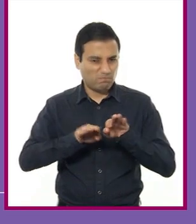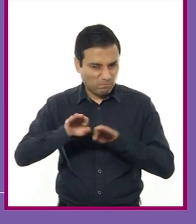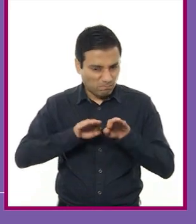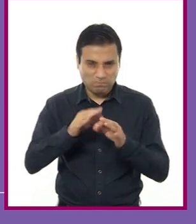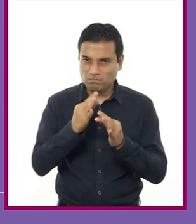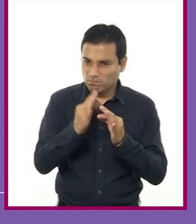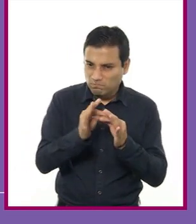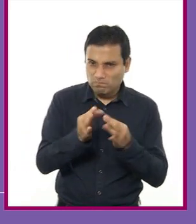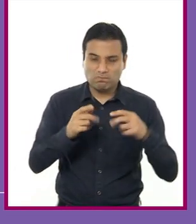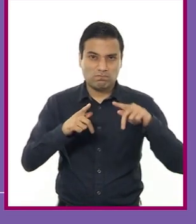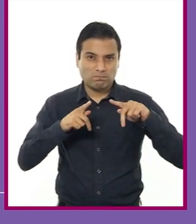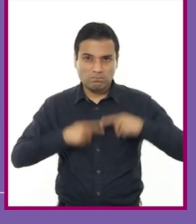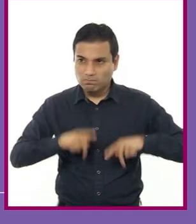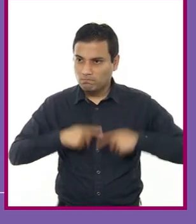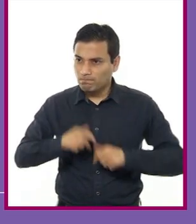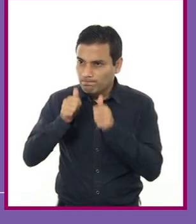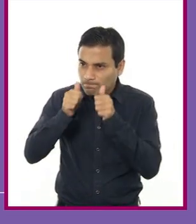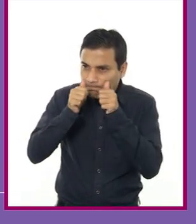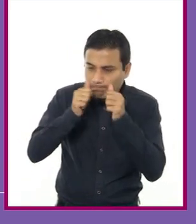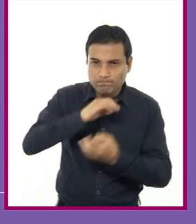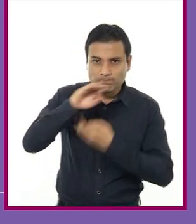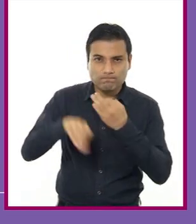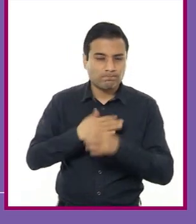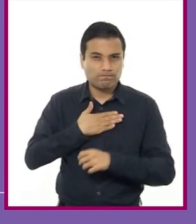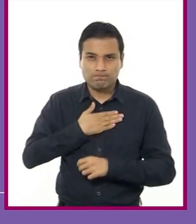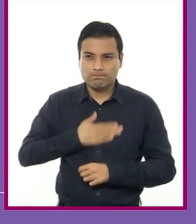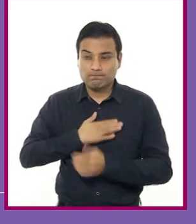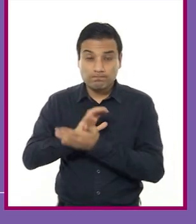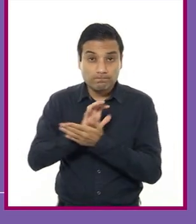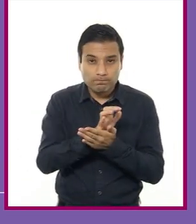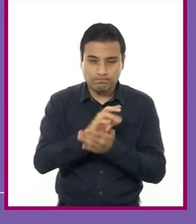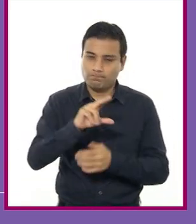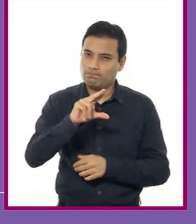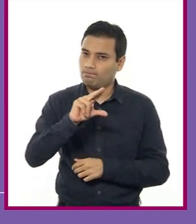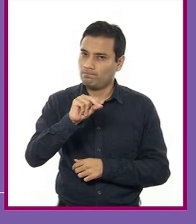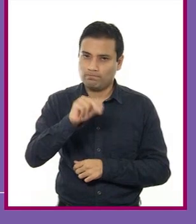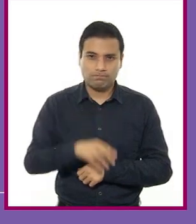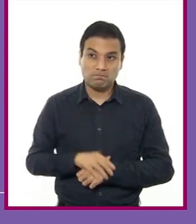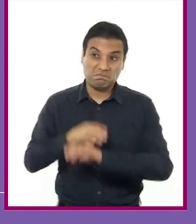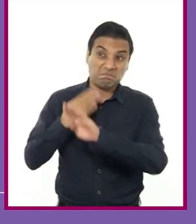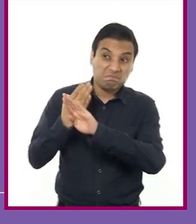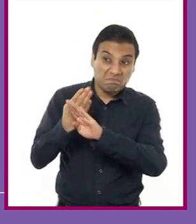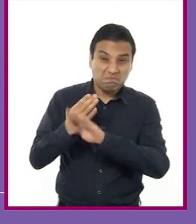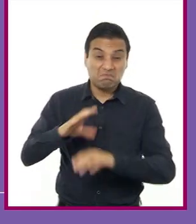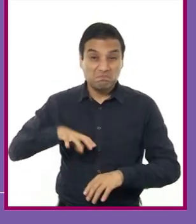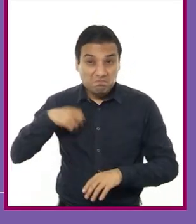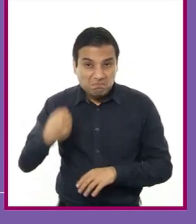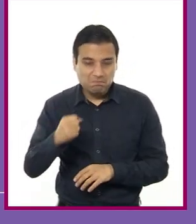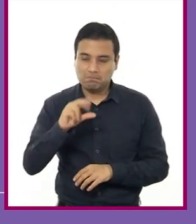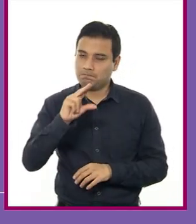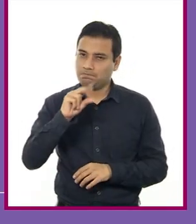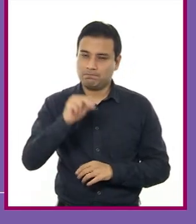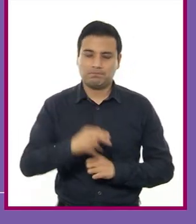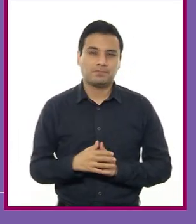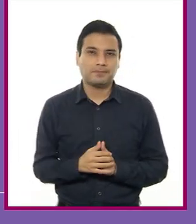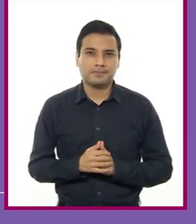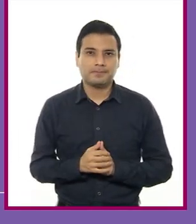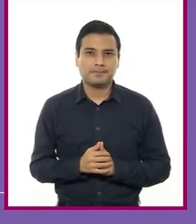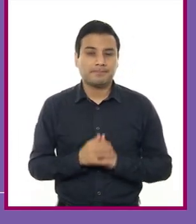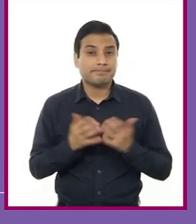a todas las personas, sin discriminación o agravio, desviación o abuso de autoridad.